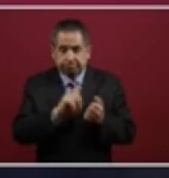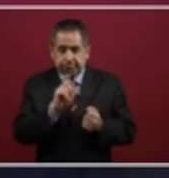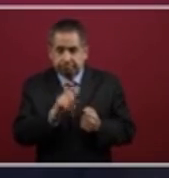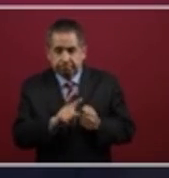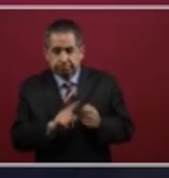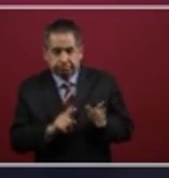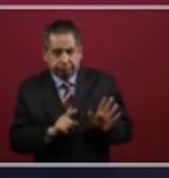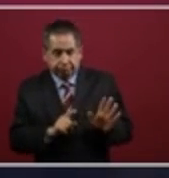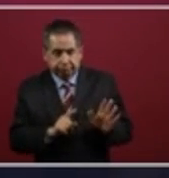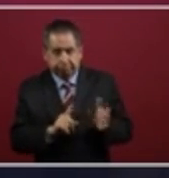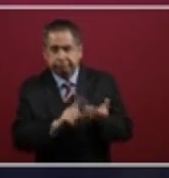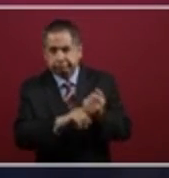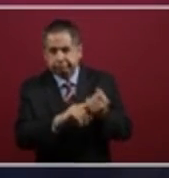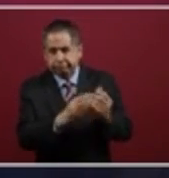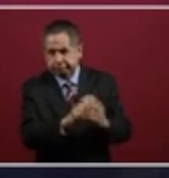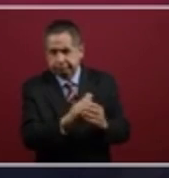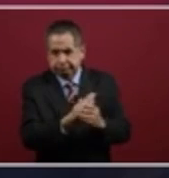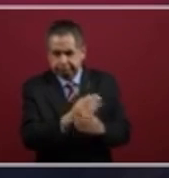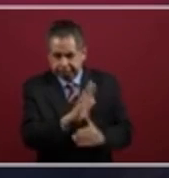hayan sido,